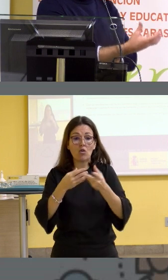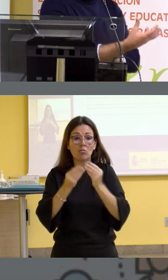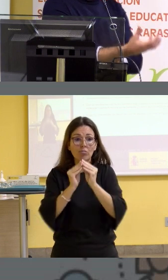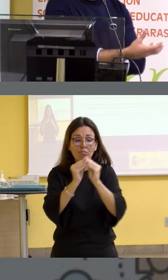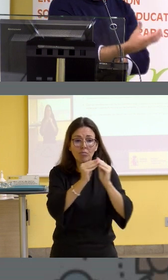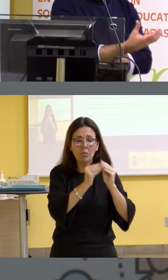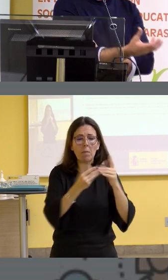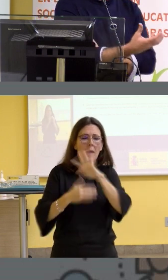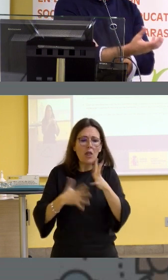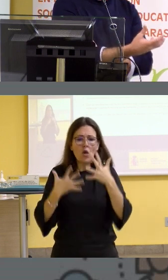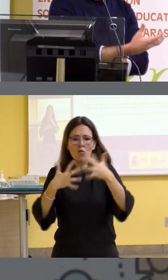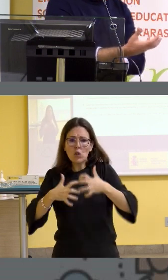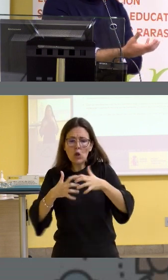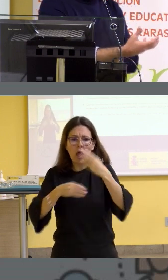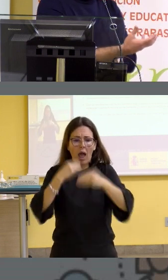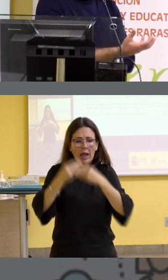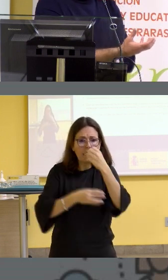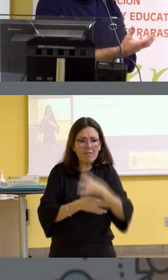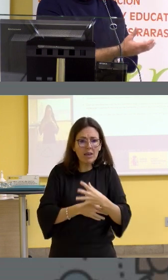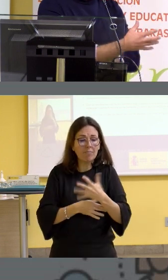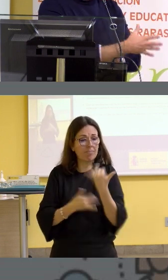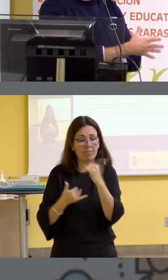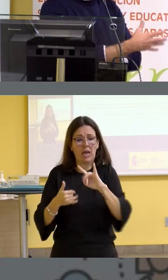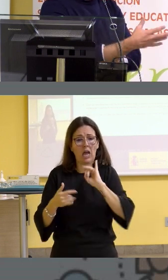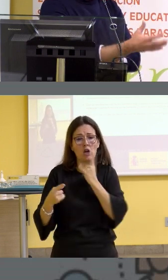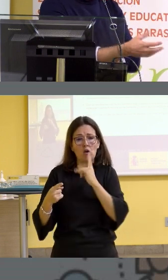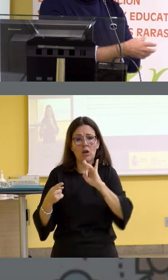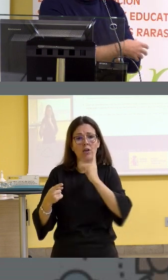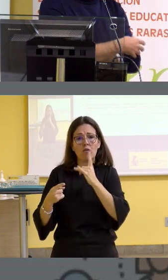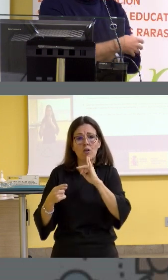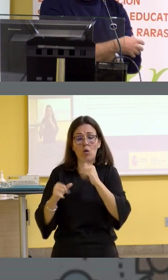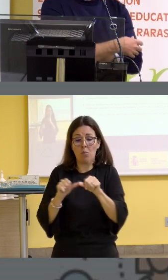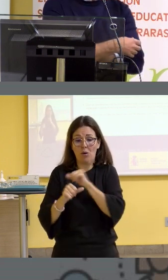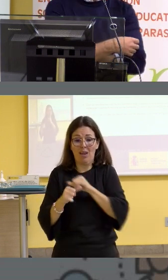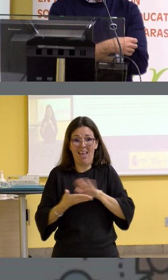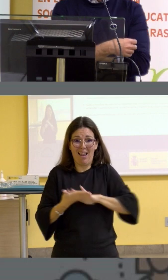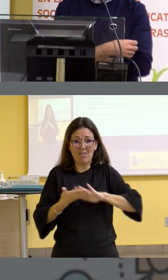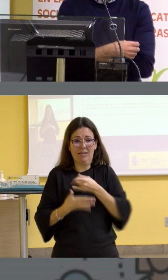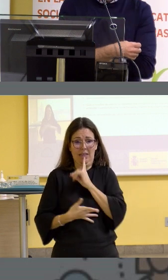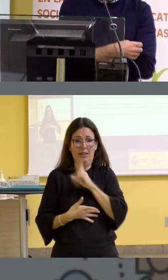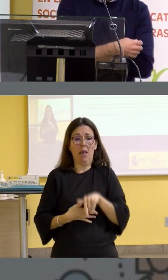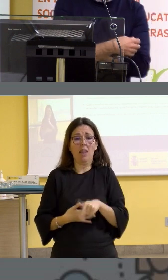parezca que funciona, que está bien, etcétera, pues va a ser un error porque he partido de un supuesto incorrecto.